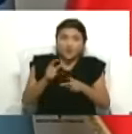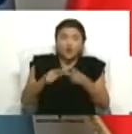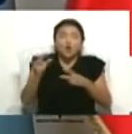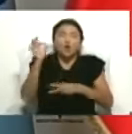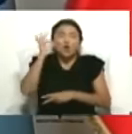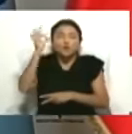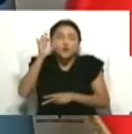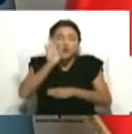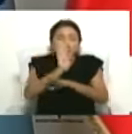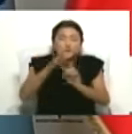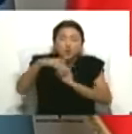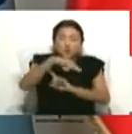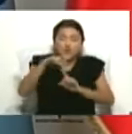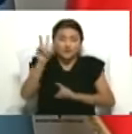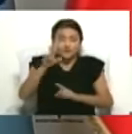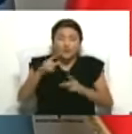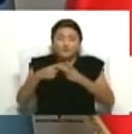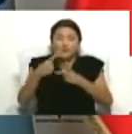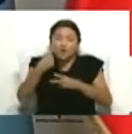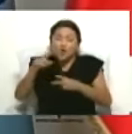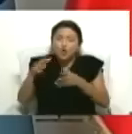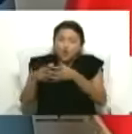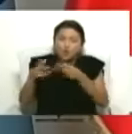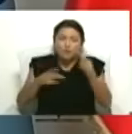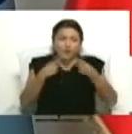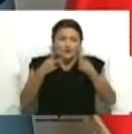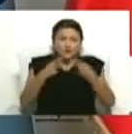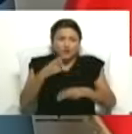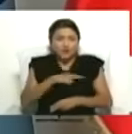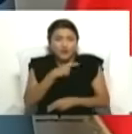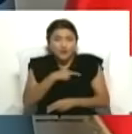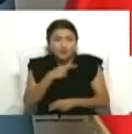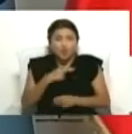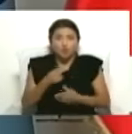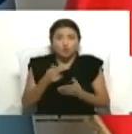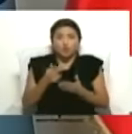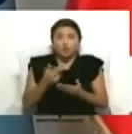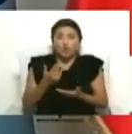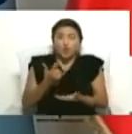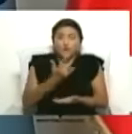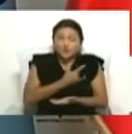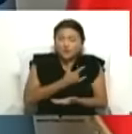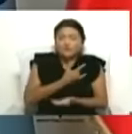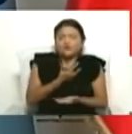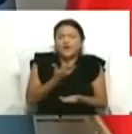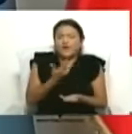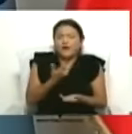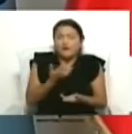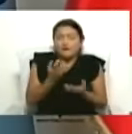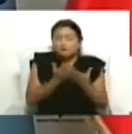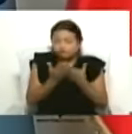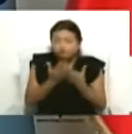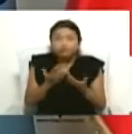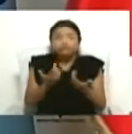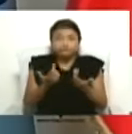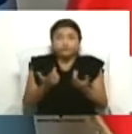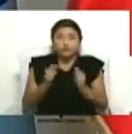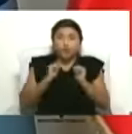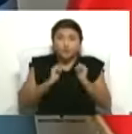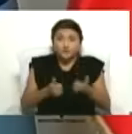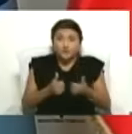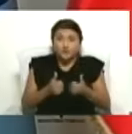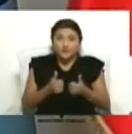Seguridad de la Nación y sectores políticos, religiosos y académicos, que tendrá como objetivo iniciar la ejecución de